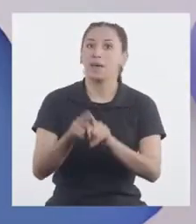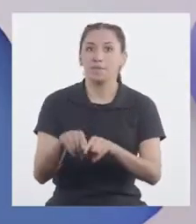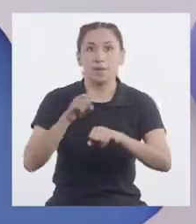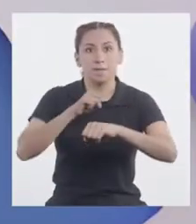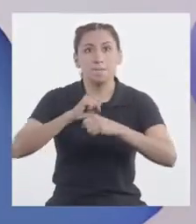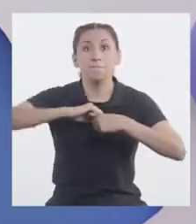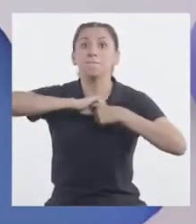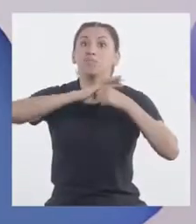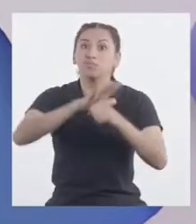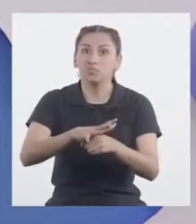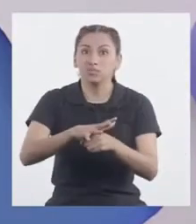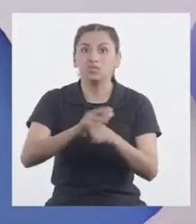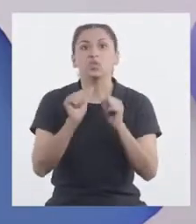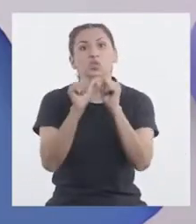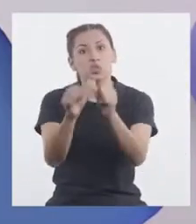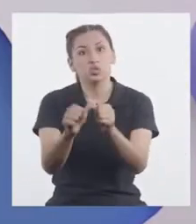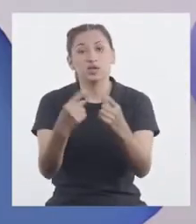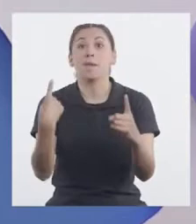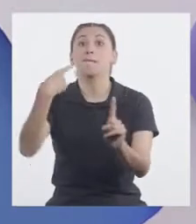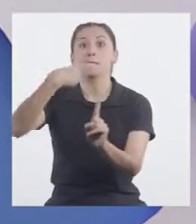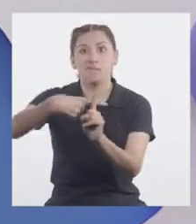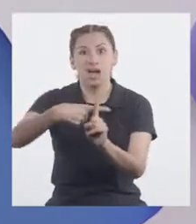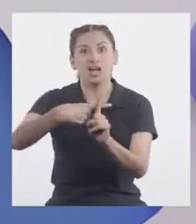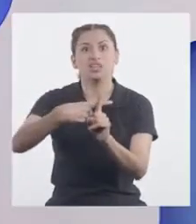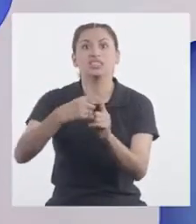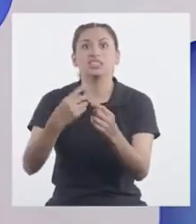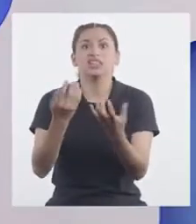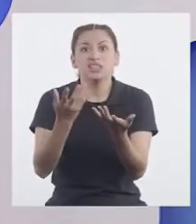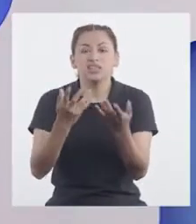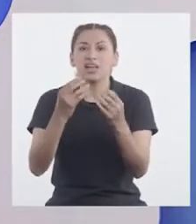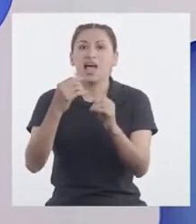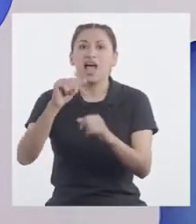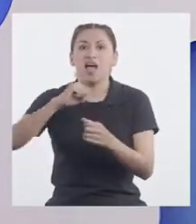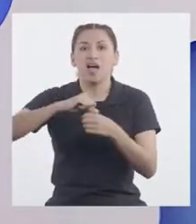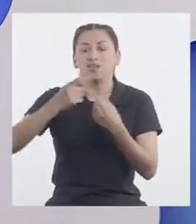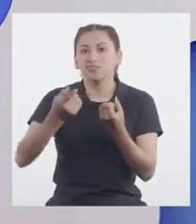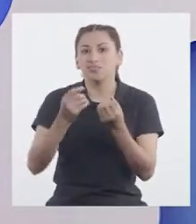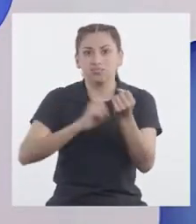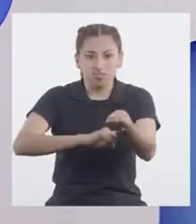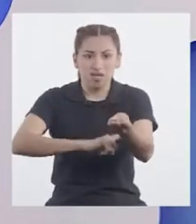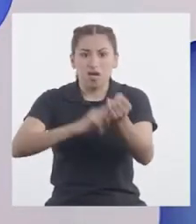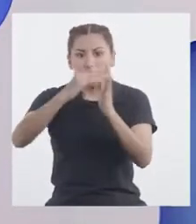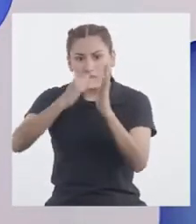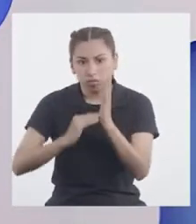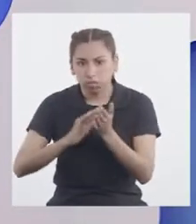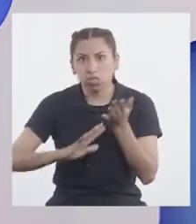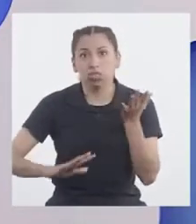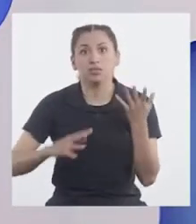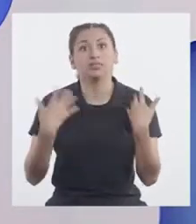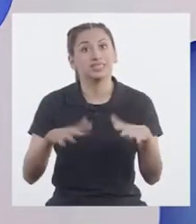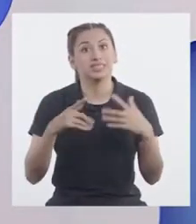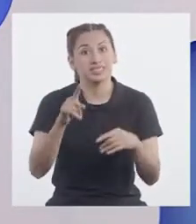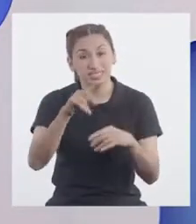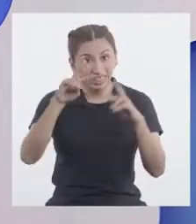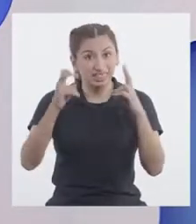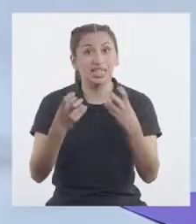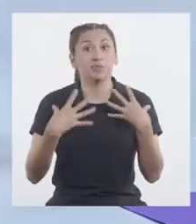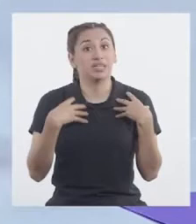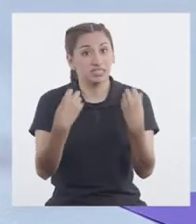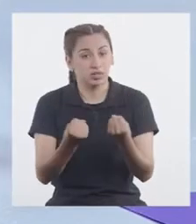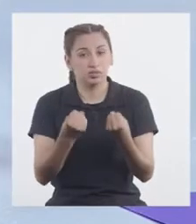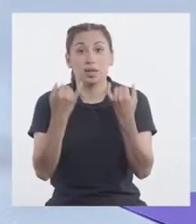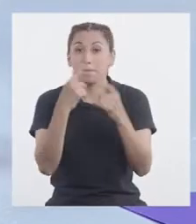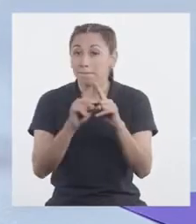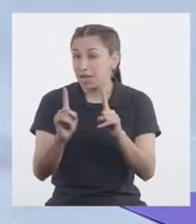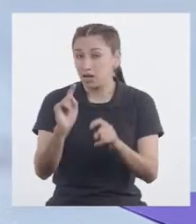también la pandemia que continúa, sumado a la anemia. Son varias cosas de las que podemos hablar con respecto a la salud.